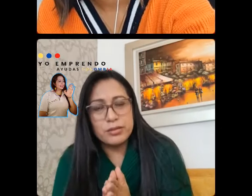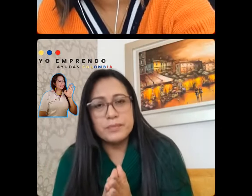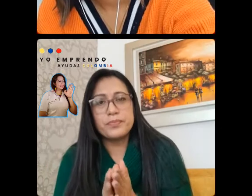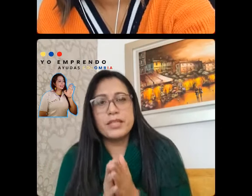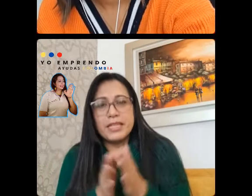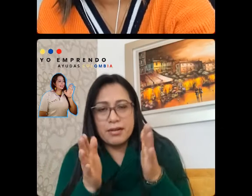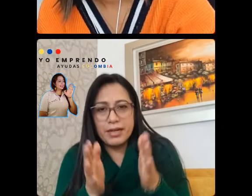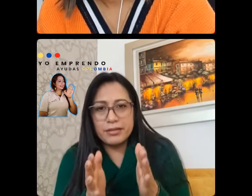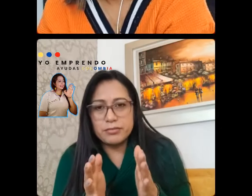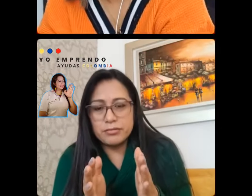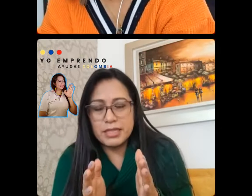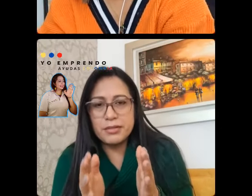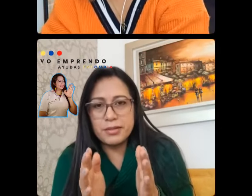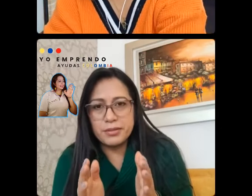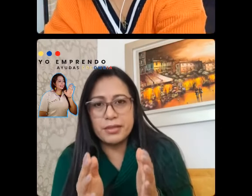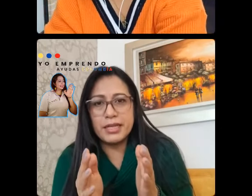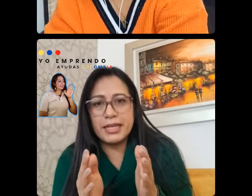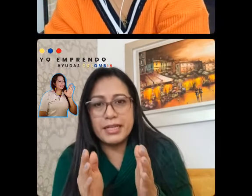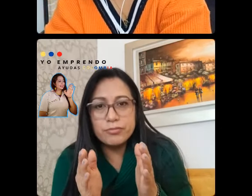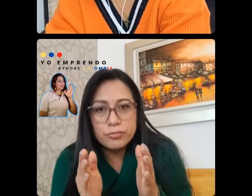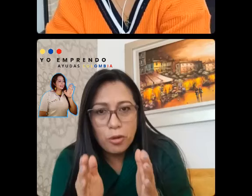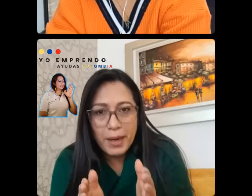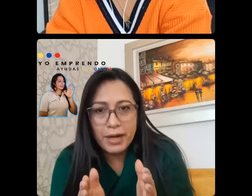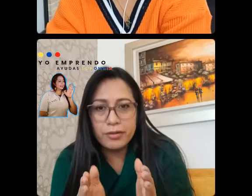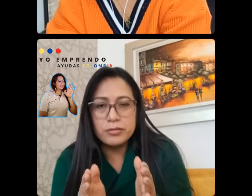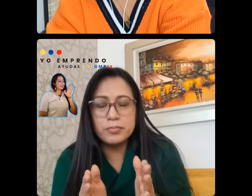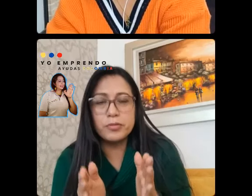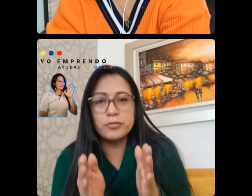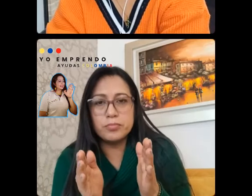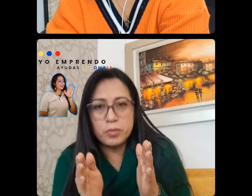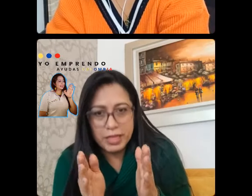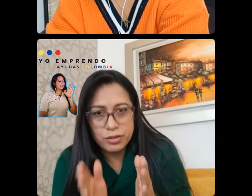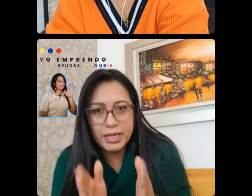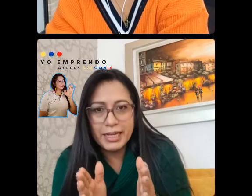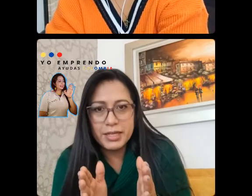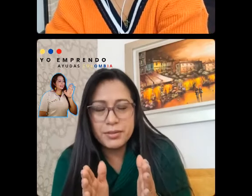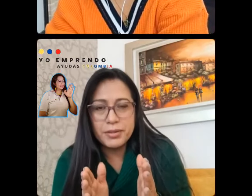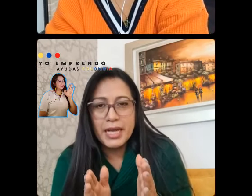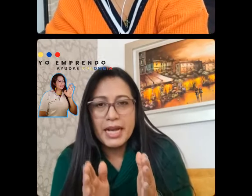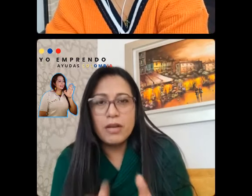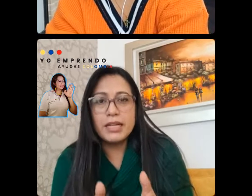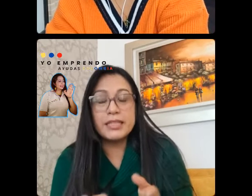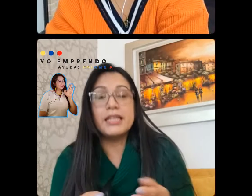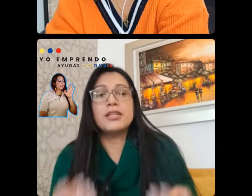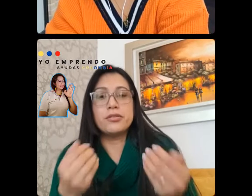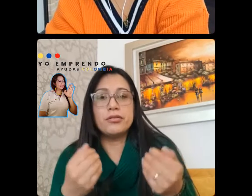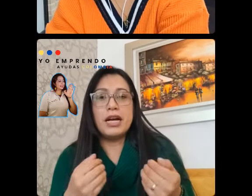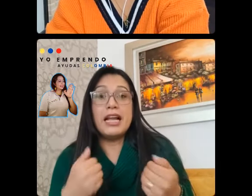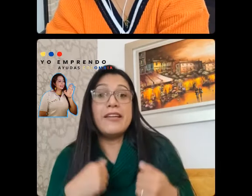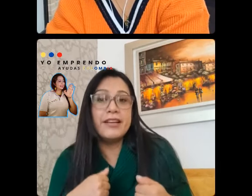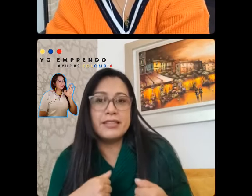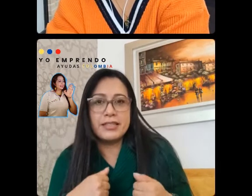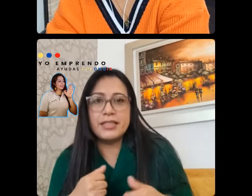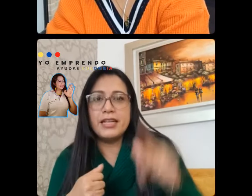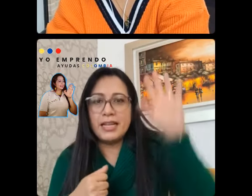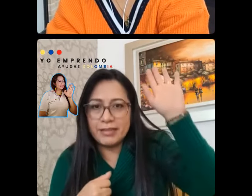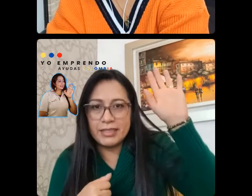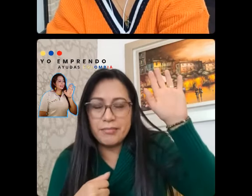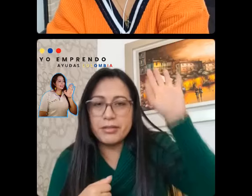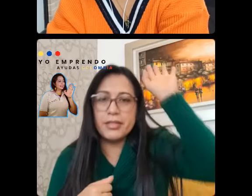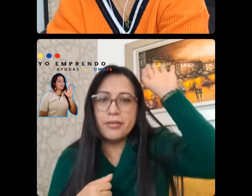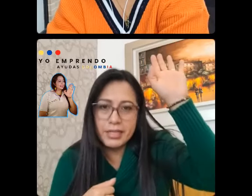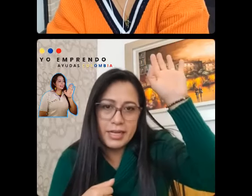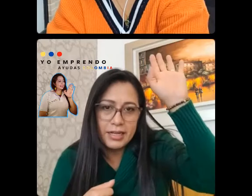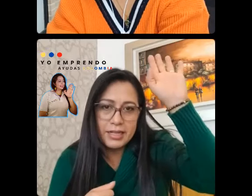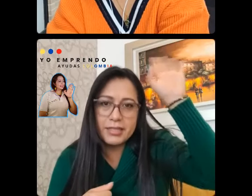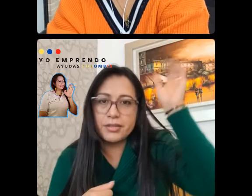momento llega a haber una situación que genere un no pago por por estos ingresos el hogar tiene derecho a la defensa es decir a levantar